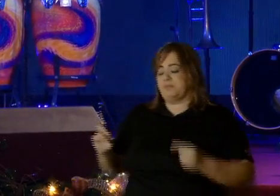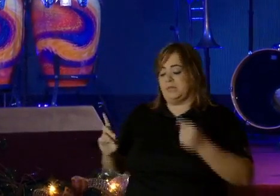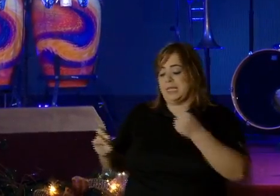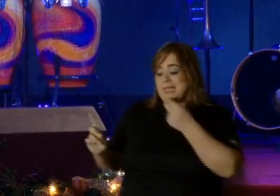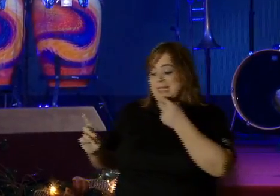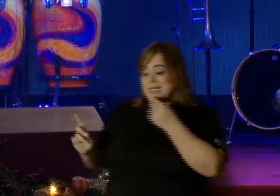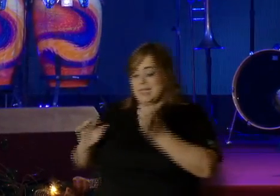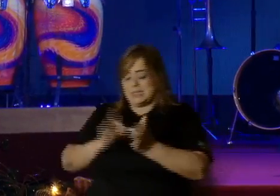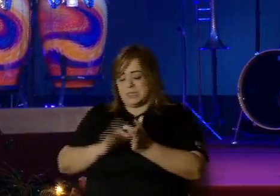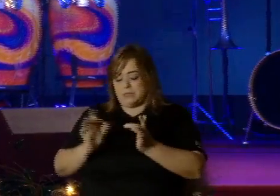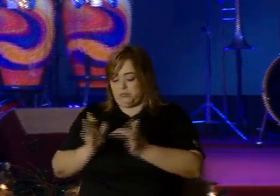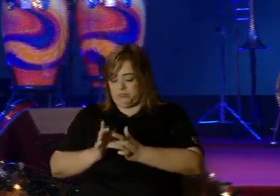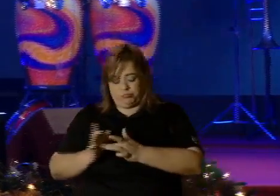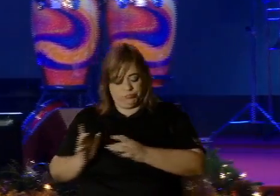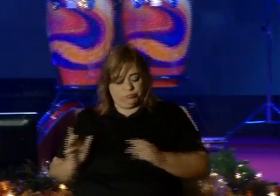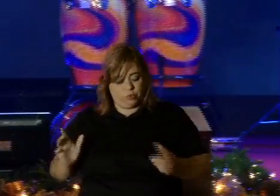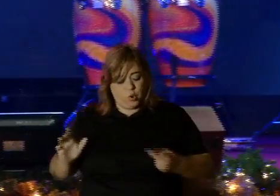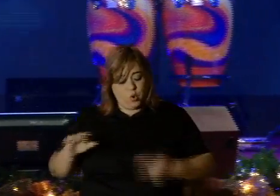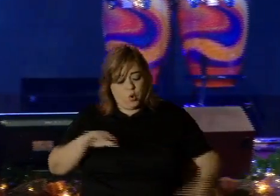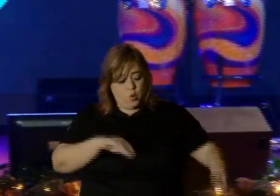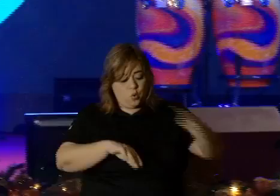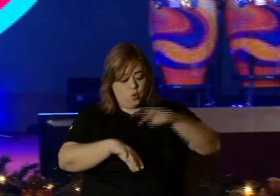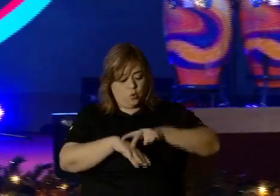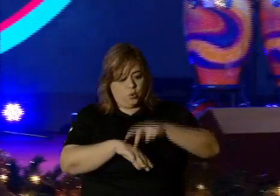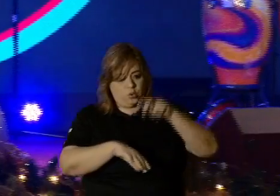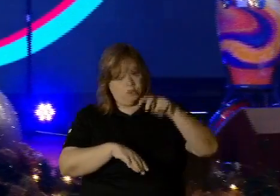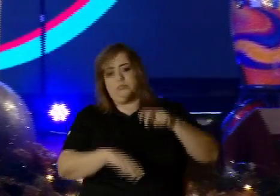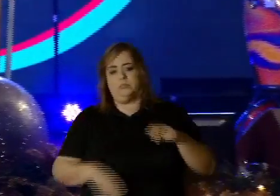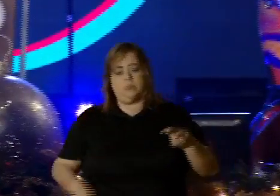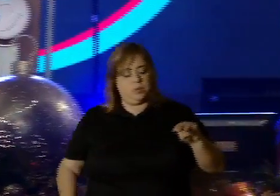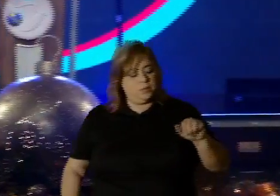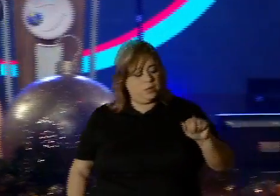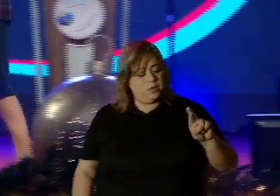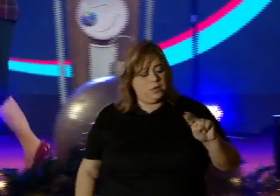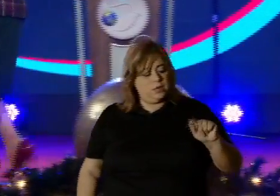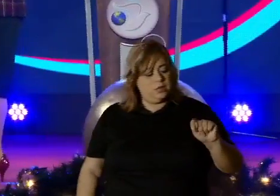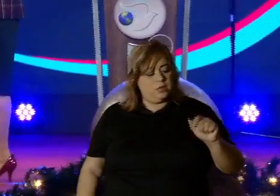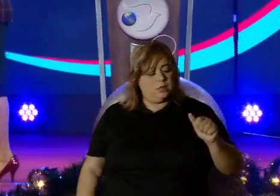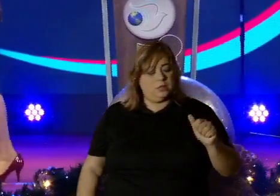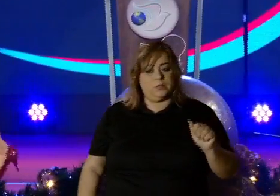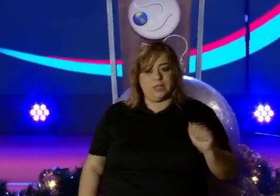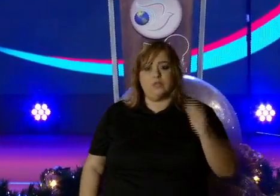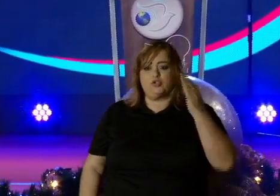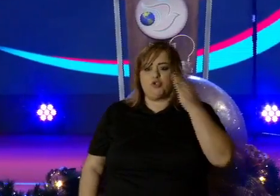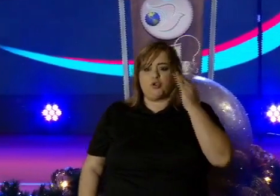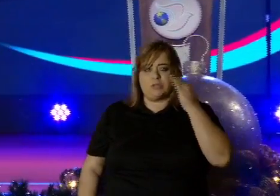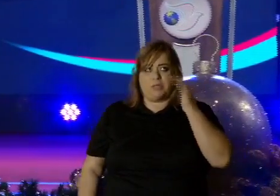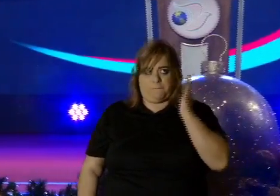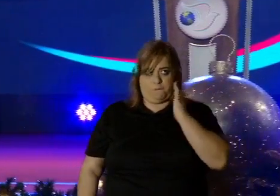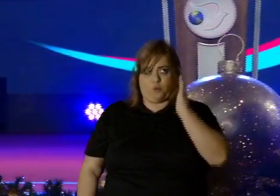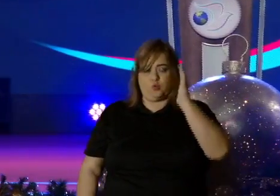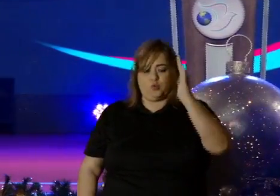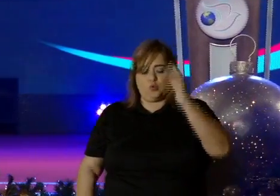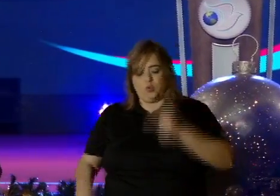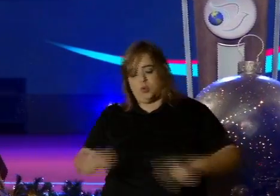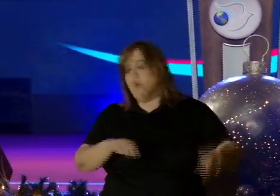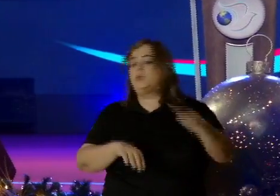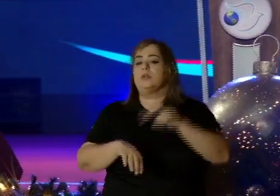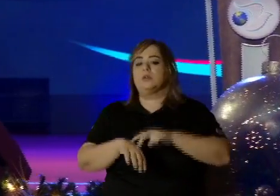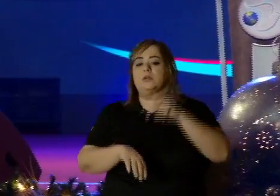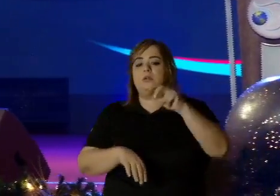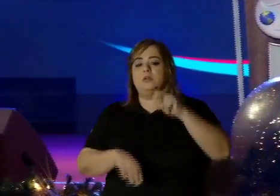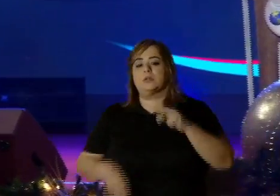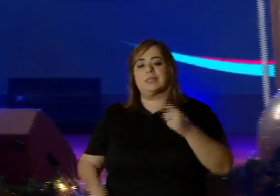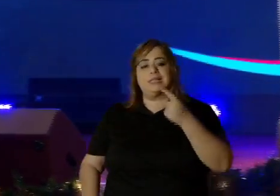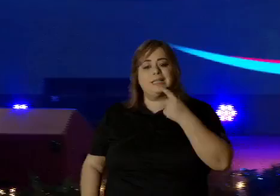hermano resucitará. Marta le dijo, yo sé que en el día postrero él va a resucitar. Le dijo